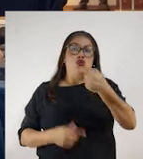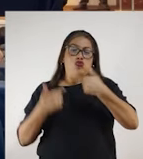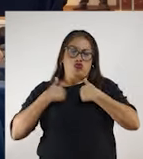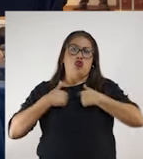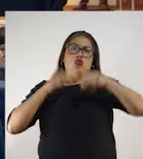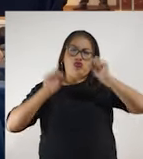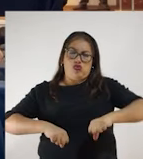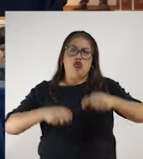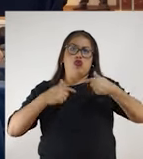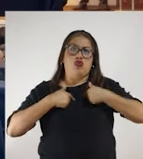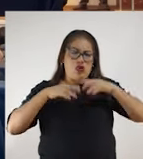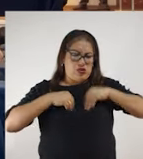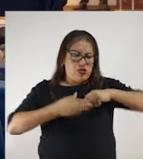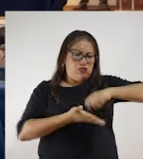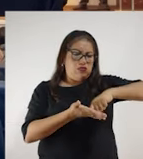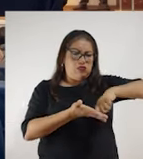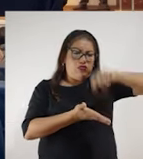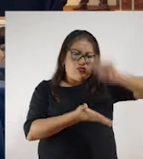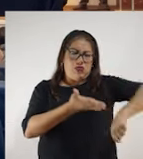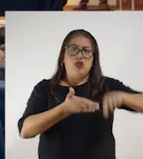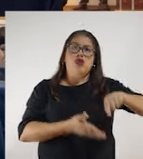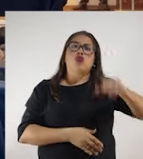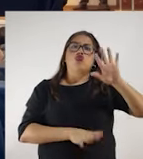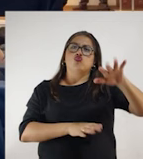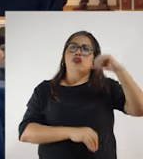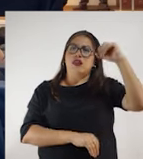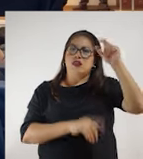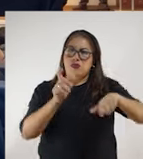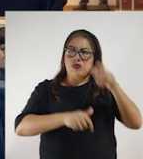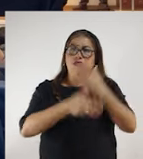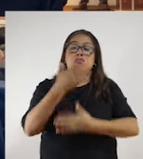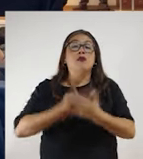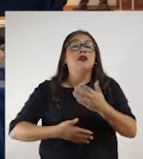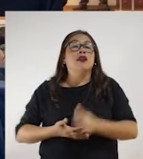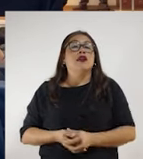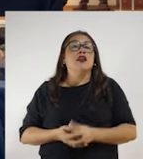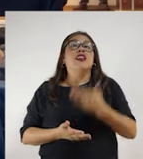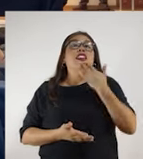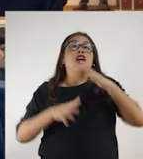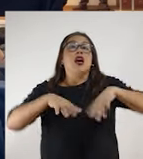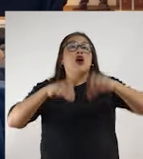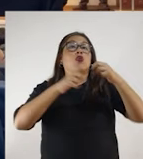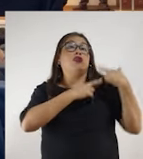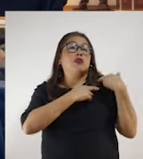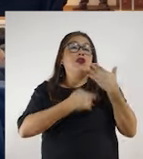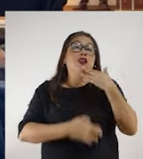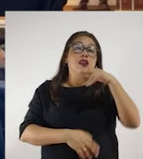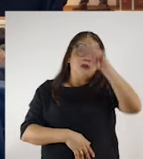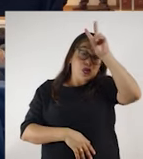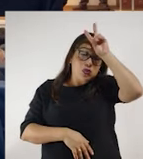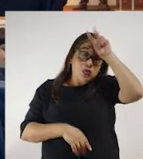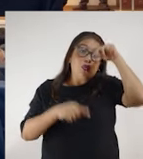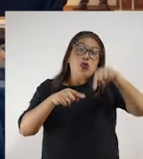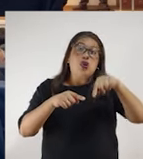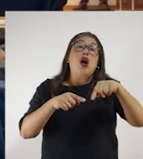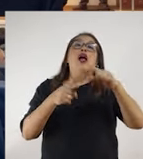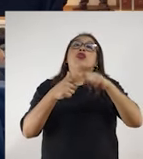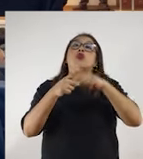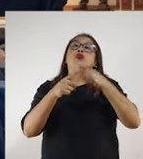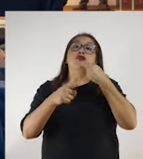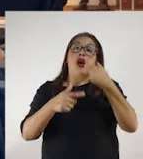ratifico la Convención sobre los Derechos de las Personas con Discapacidad. Y la primera obligación que asume el Perú fue: tengo